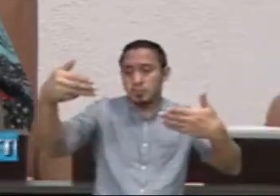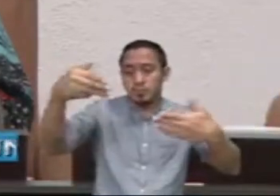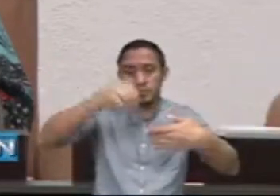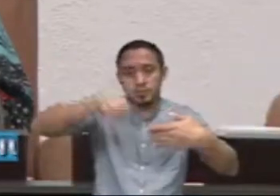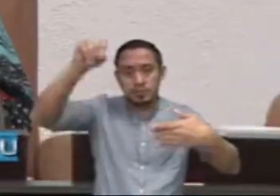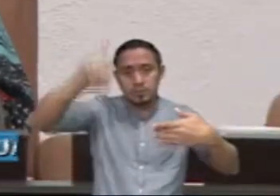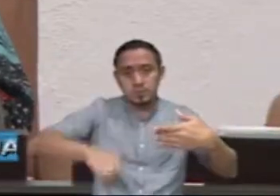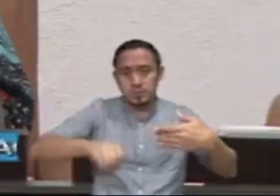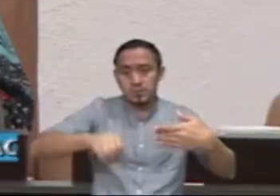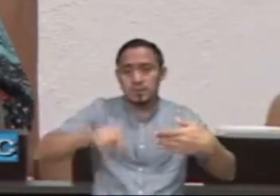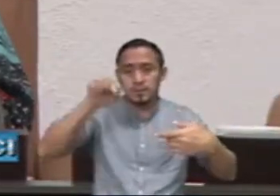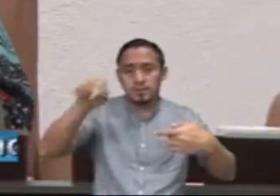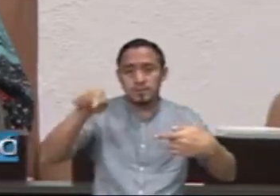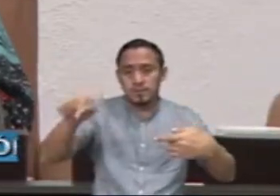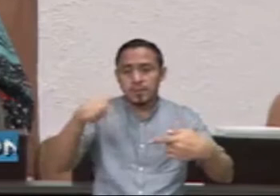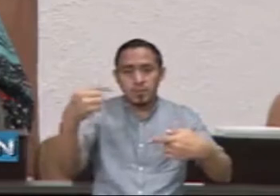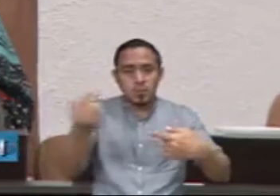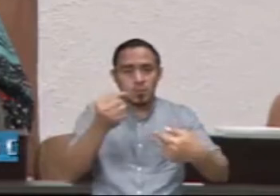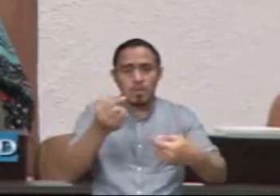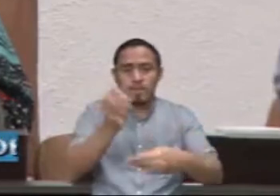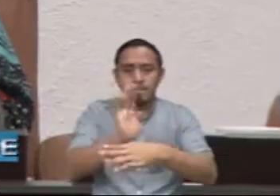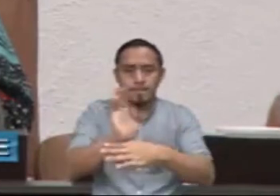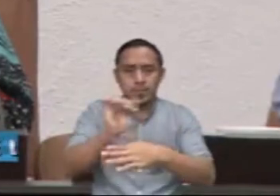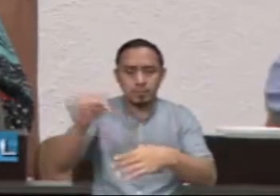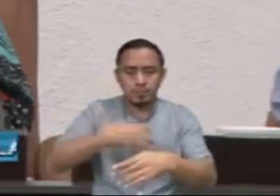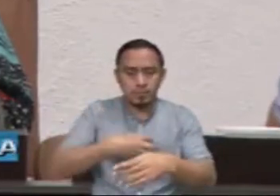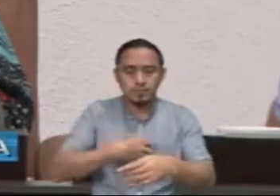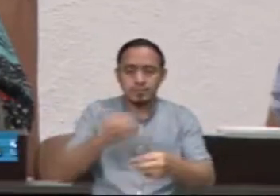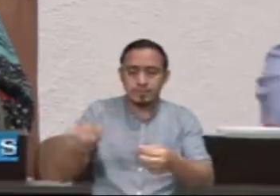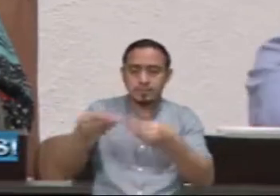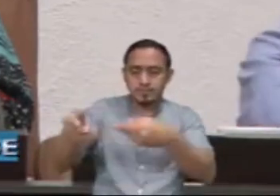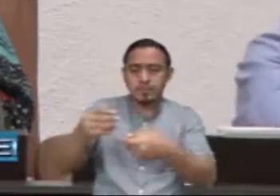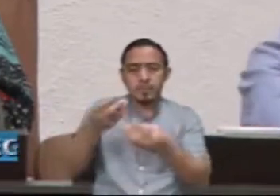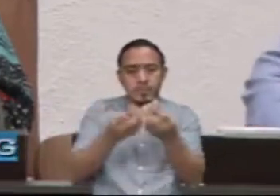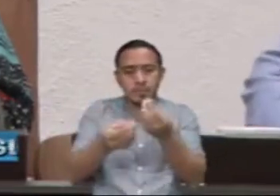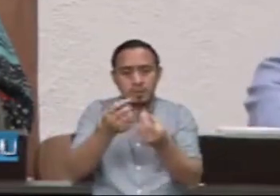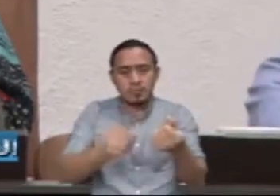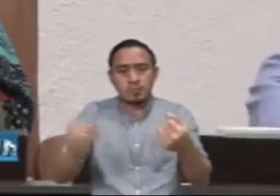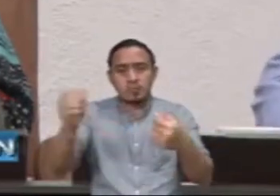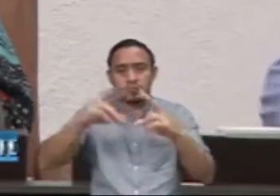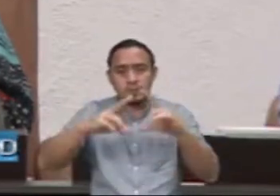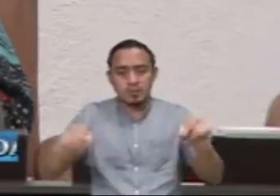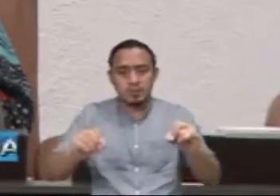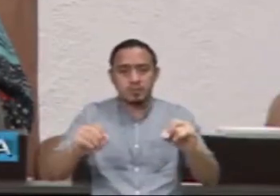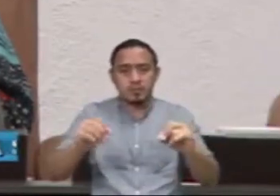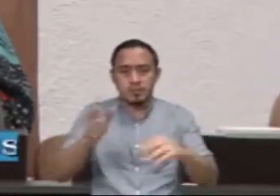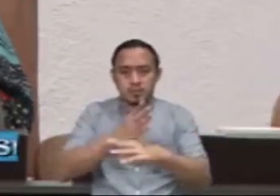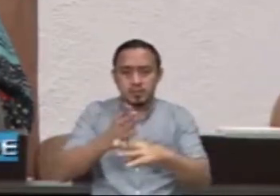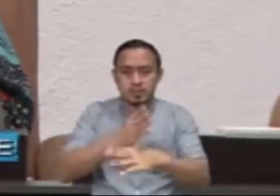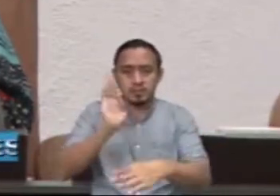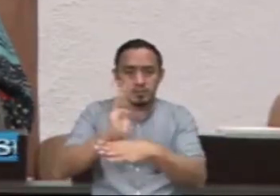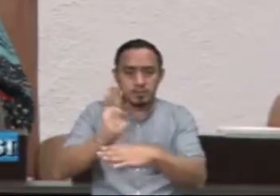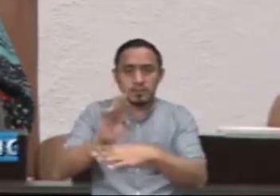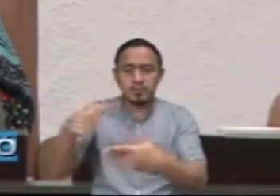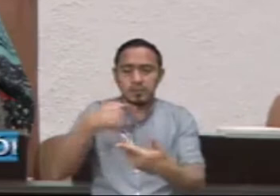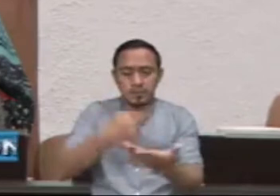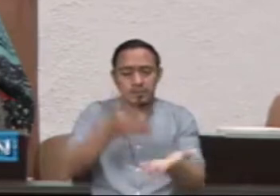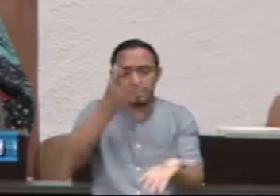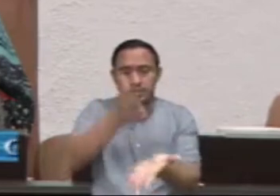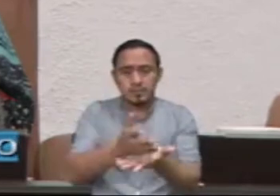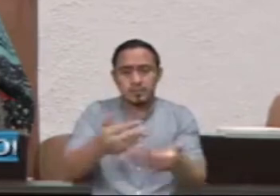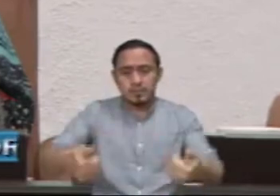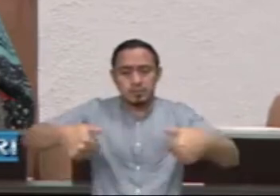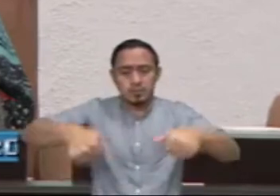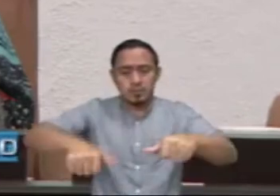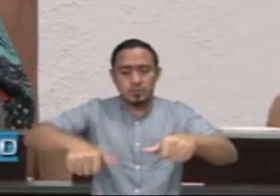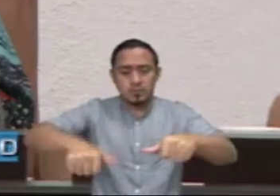9% a la cuenta única del Tesoro de la República de Nicaragua, depositados en cuentas bancarias según lo establece el